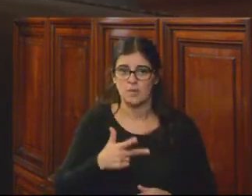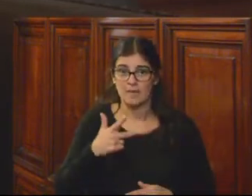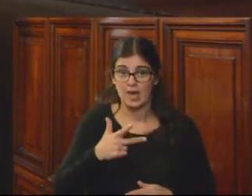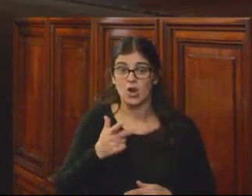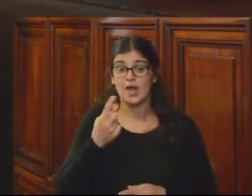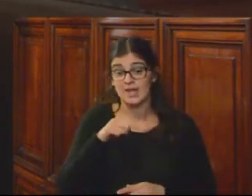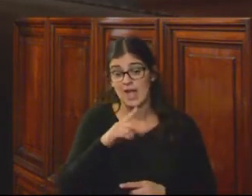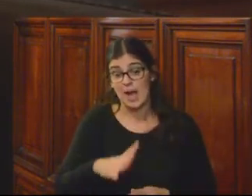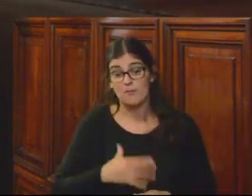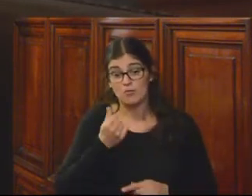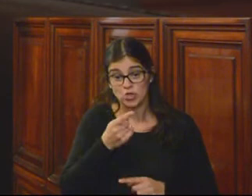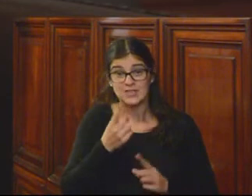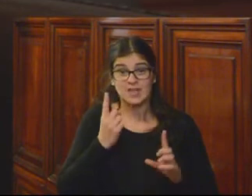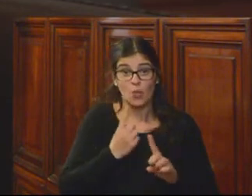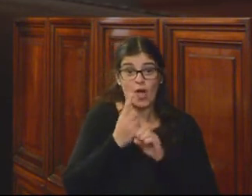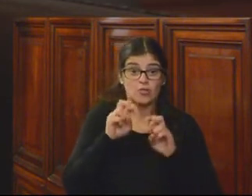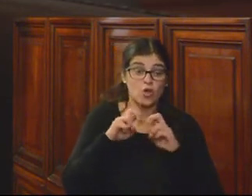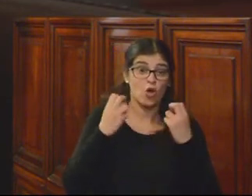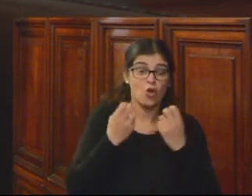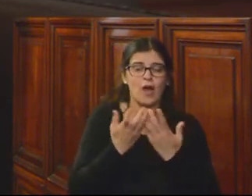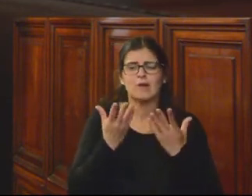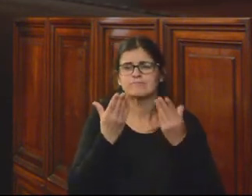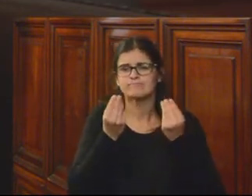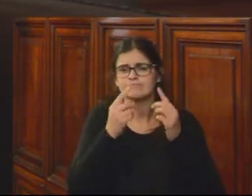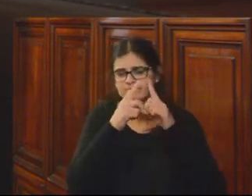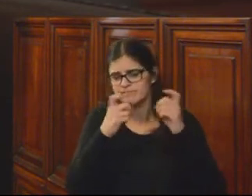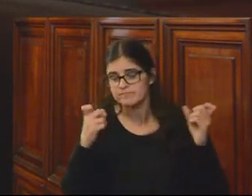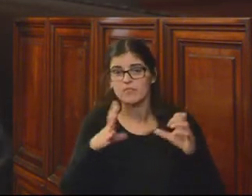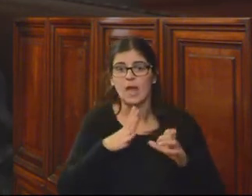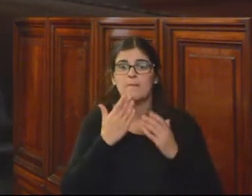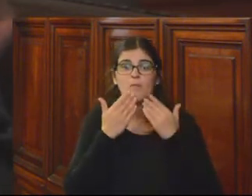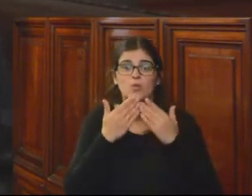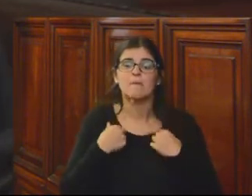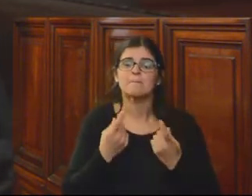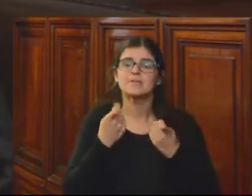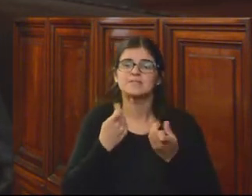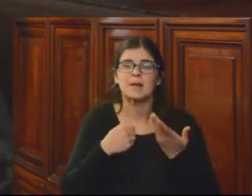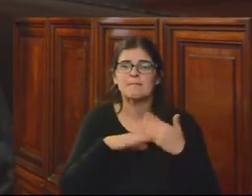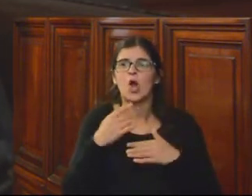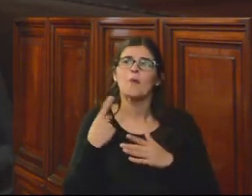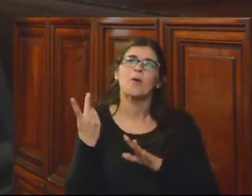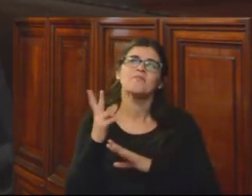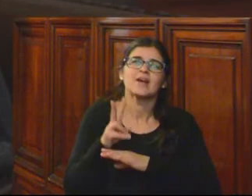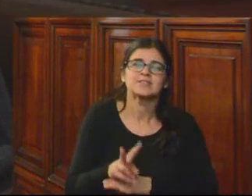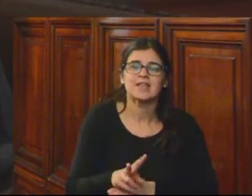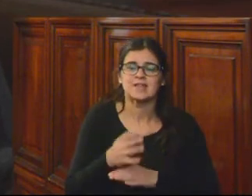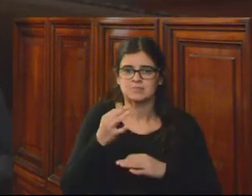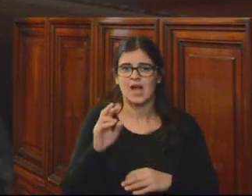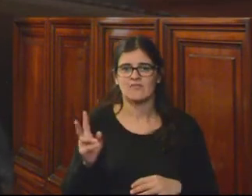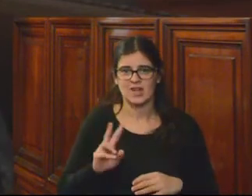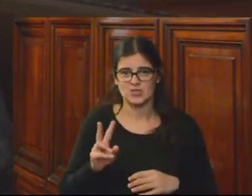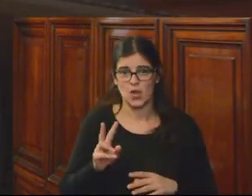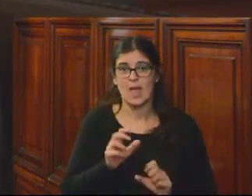ende, aprovechando este encuentro, tengo tantísimas preguntas que en realidad necesitaría más bien hacer una visita a Venezuela para poder